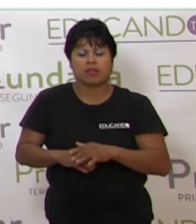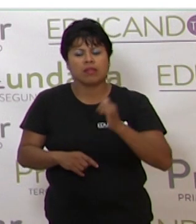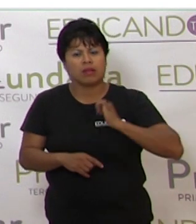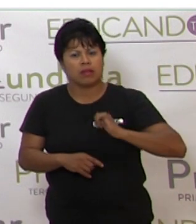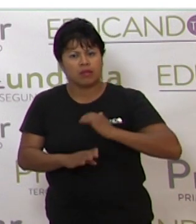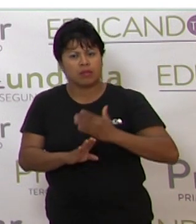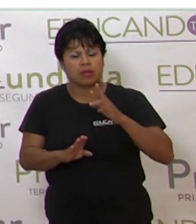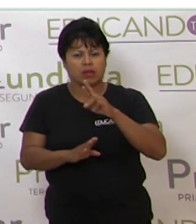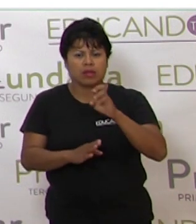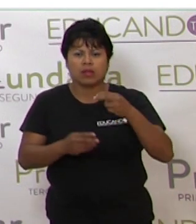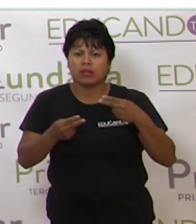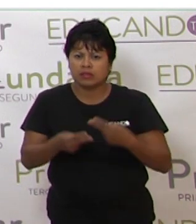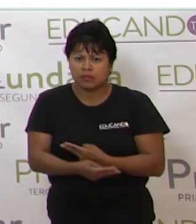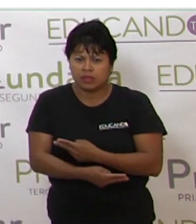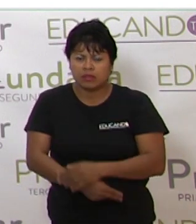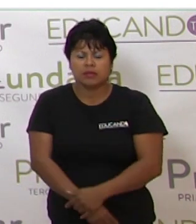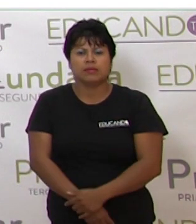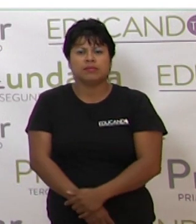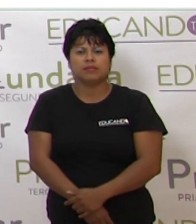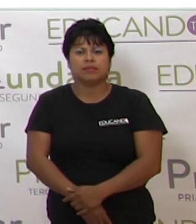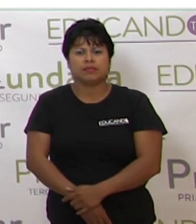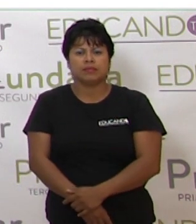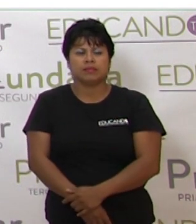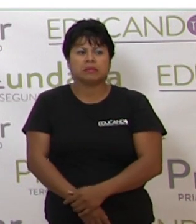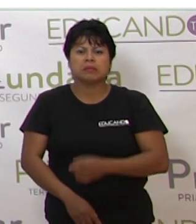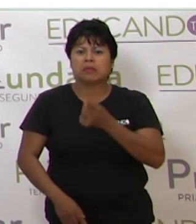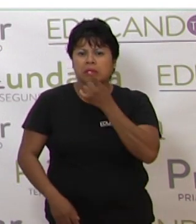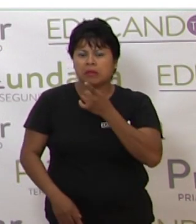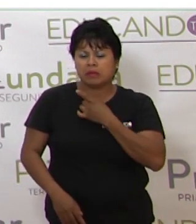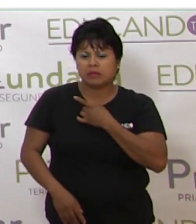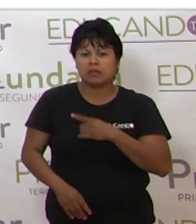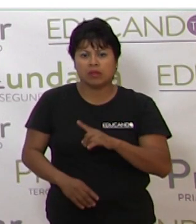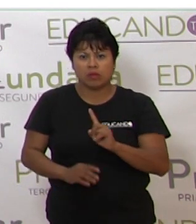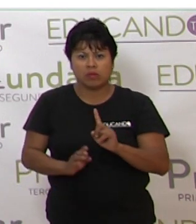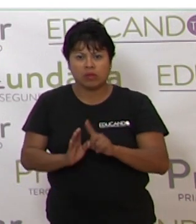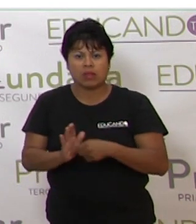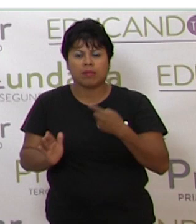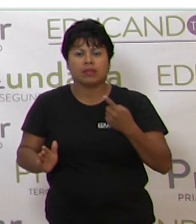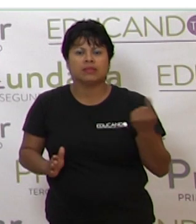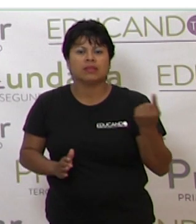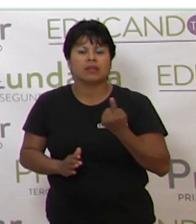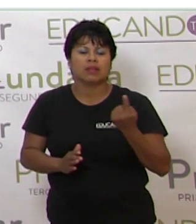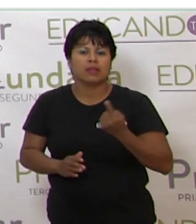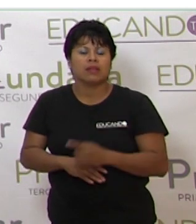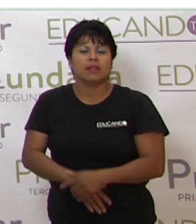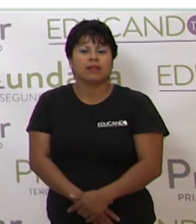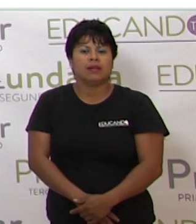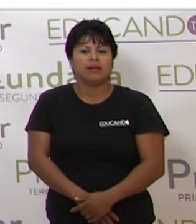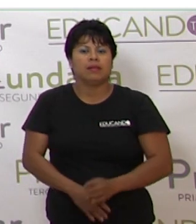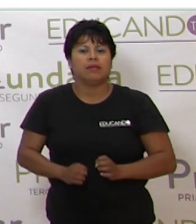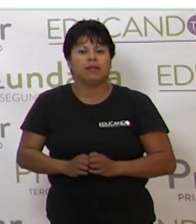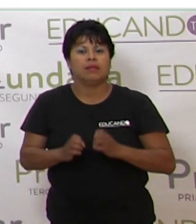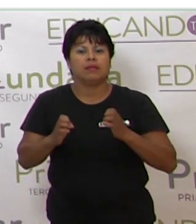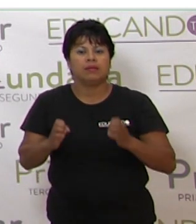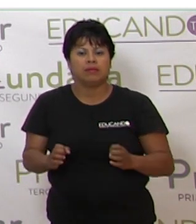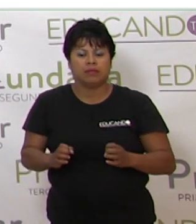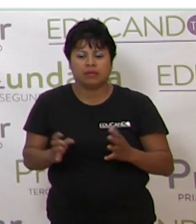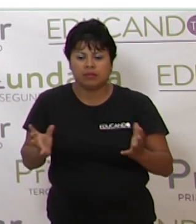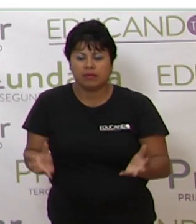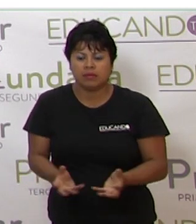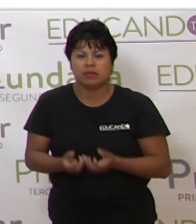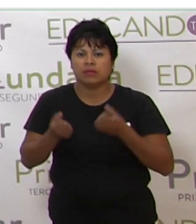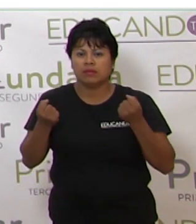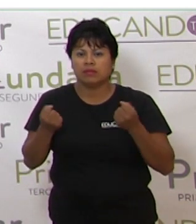del Renacimiento. Nos dice una vez más que estaban rescatando